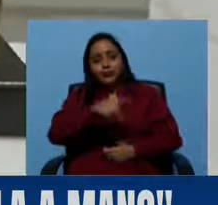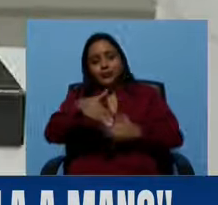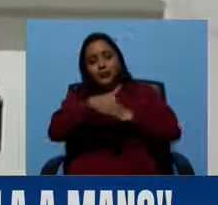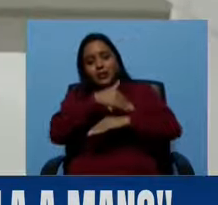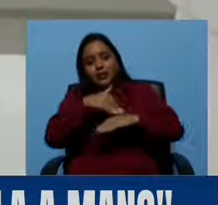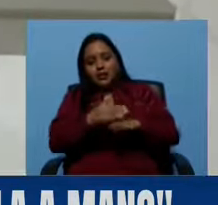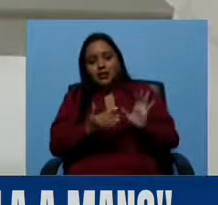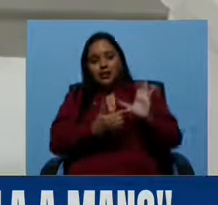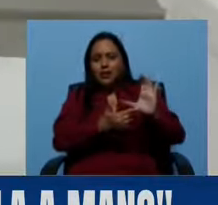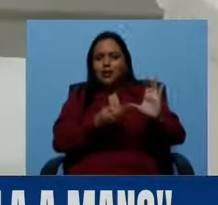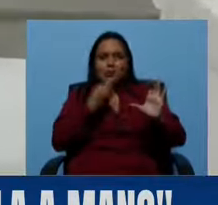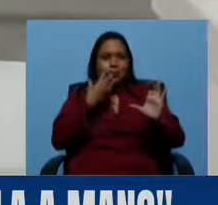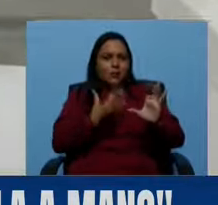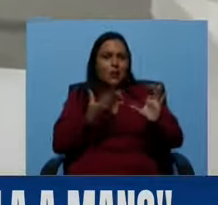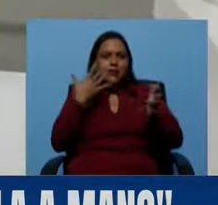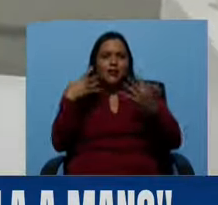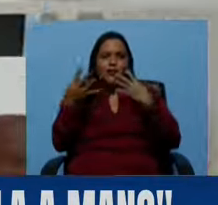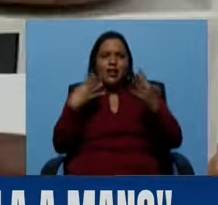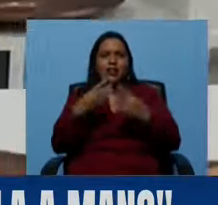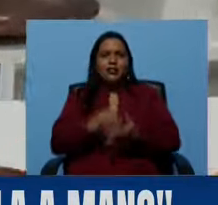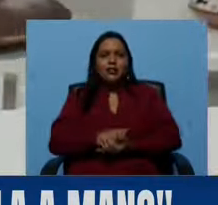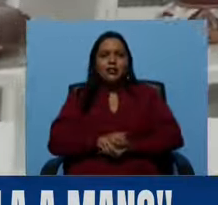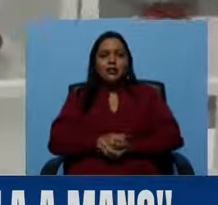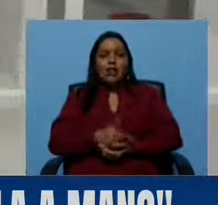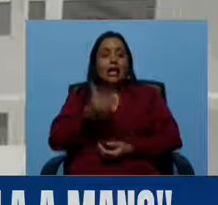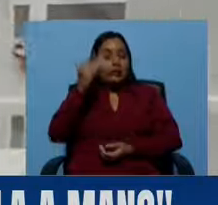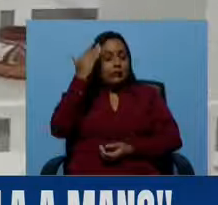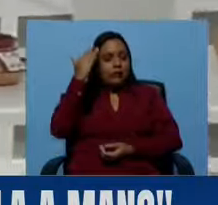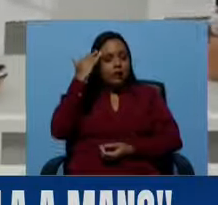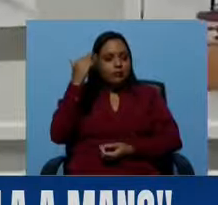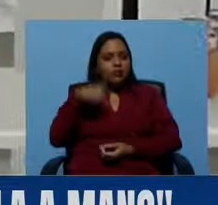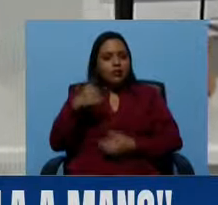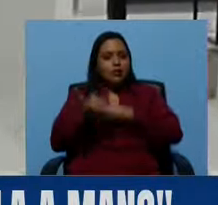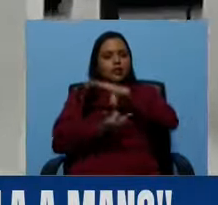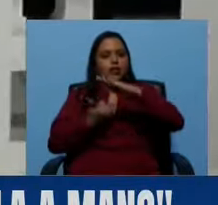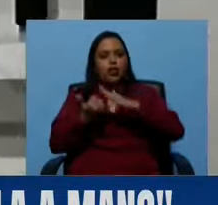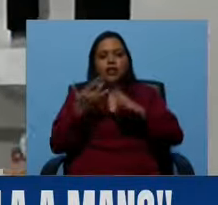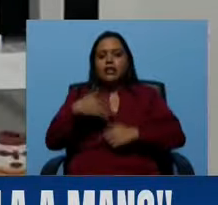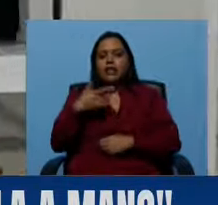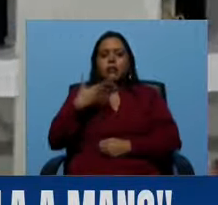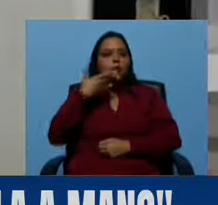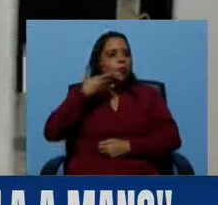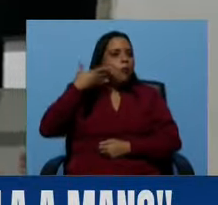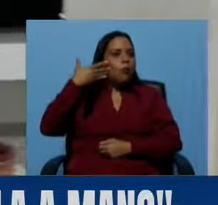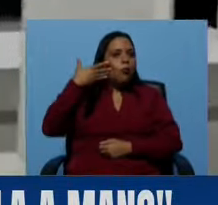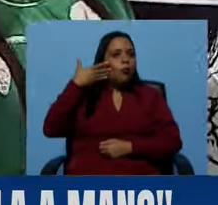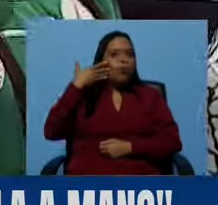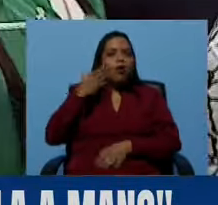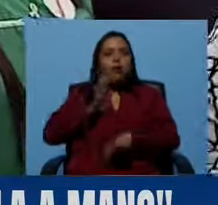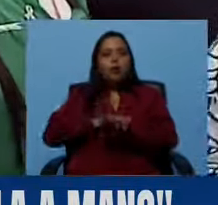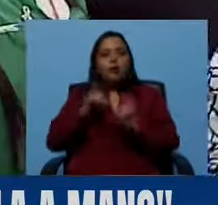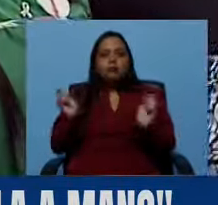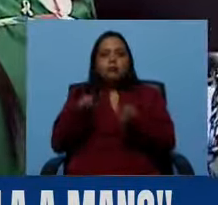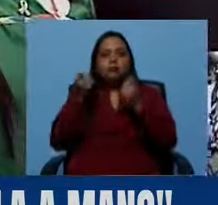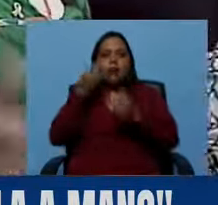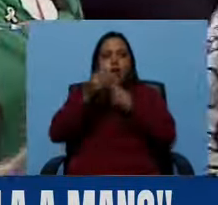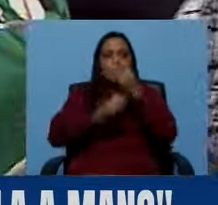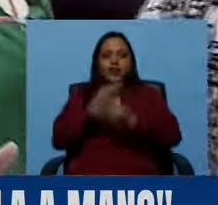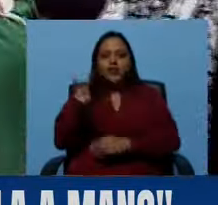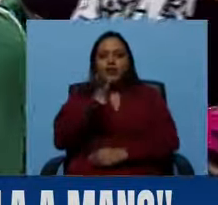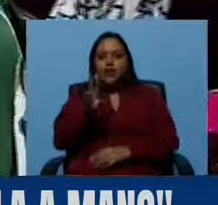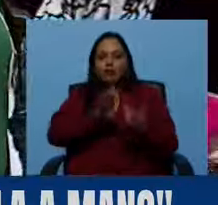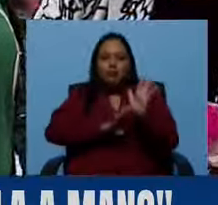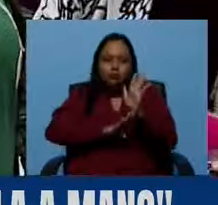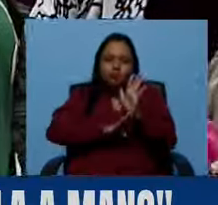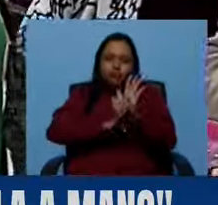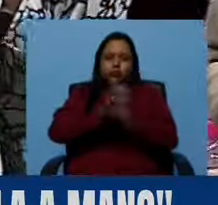es una belleza de feria. Sabe que nosotros desde el instituto nos sentimos muy orgullosos porque la campaña Hecho en Venezuela ha venido creciendo,